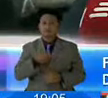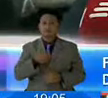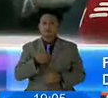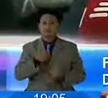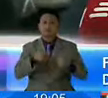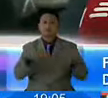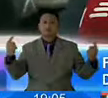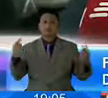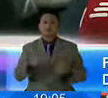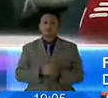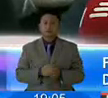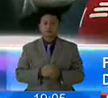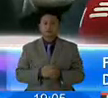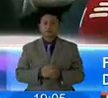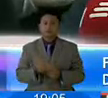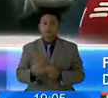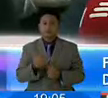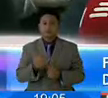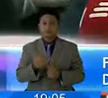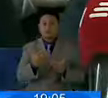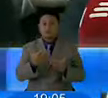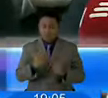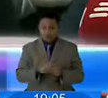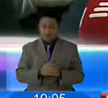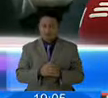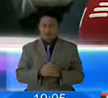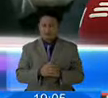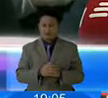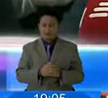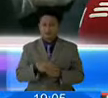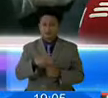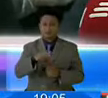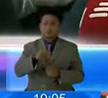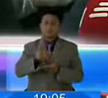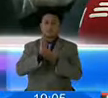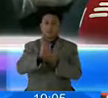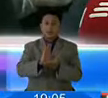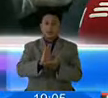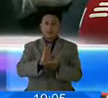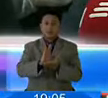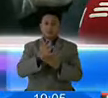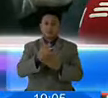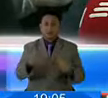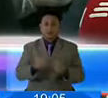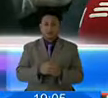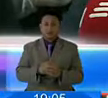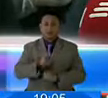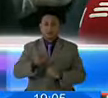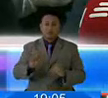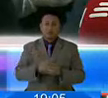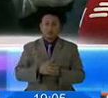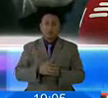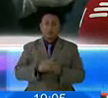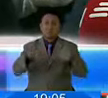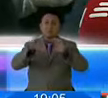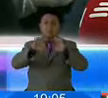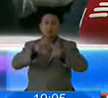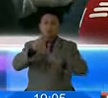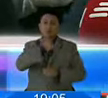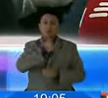compañeros, de que se pretenda destruir completamente al IES, como también la privatización de